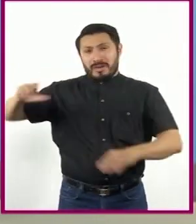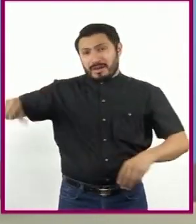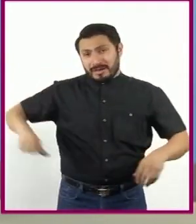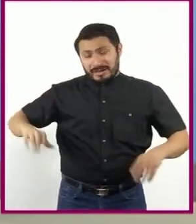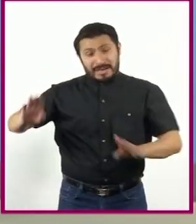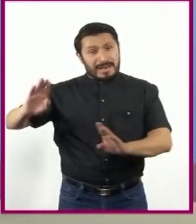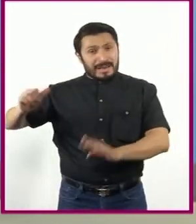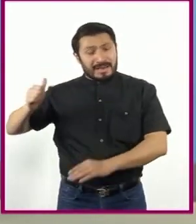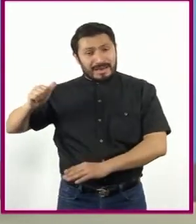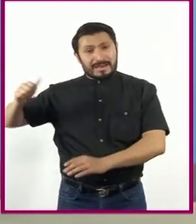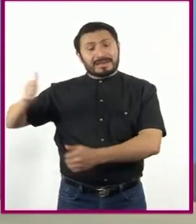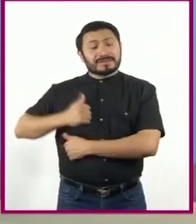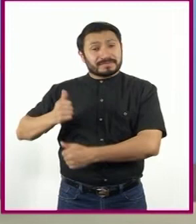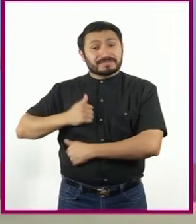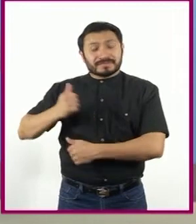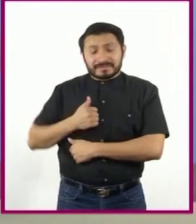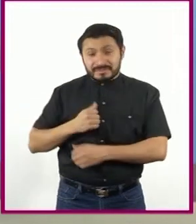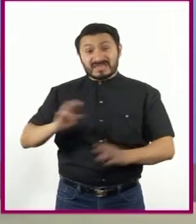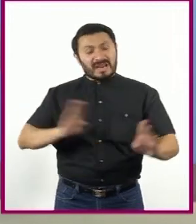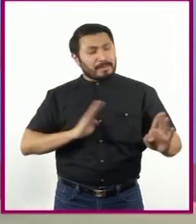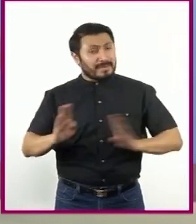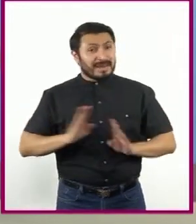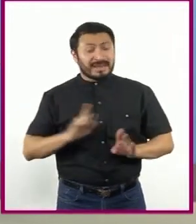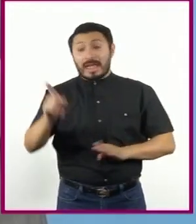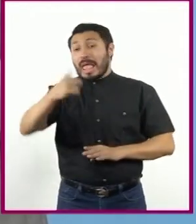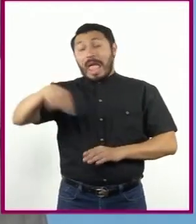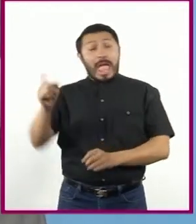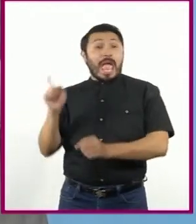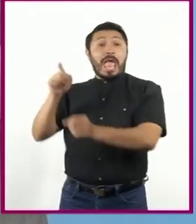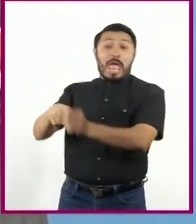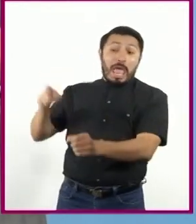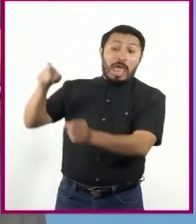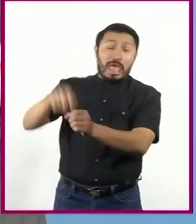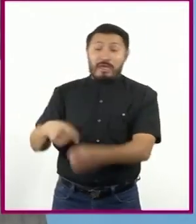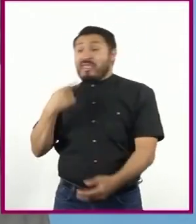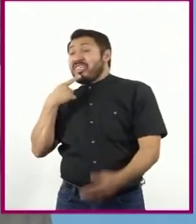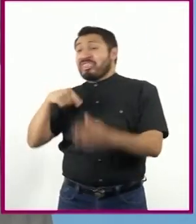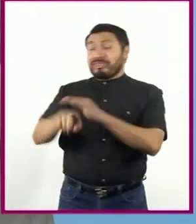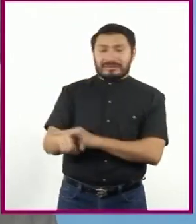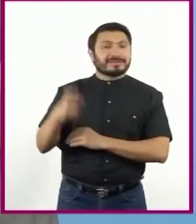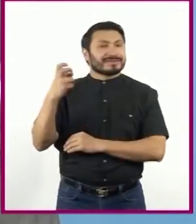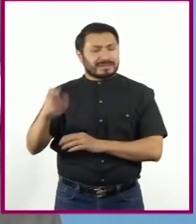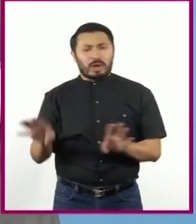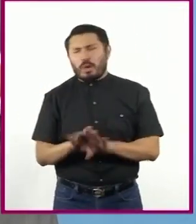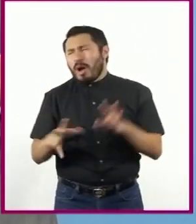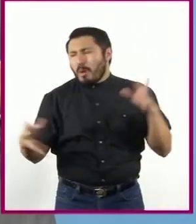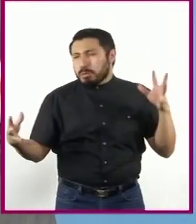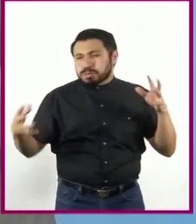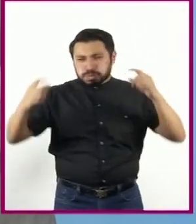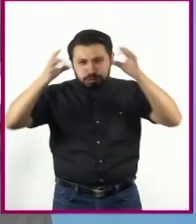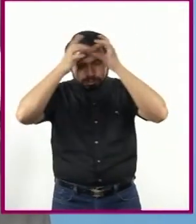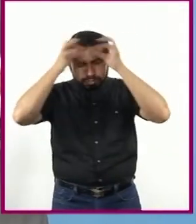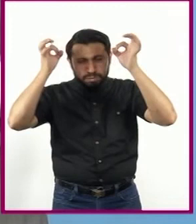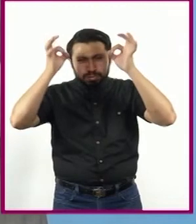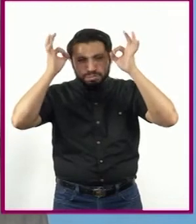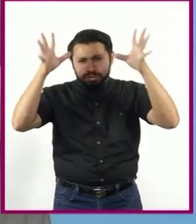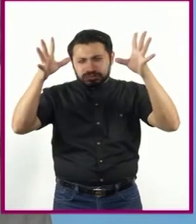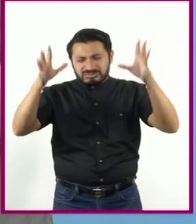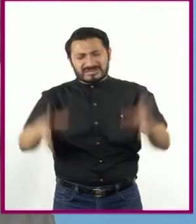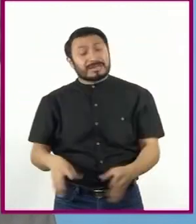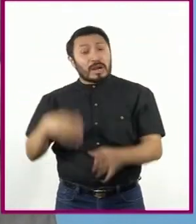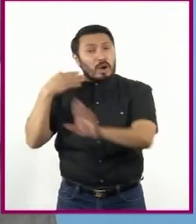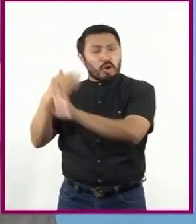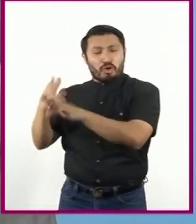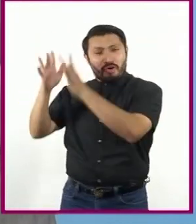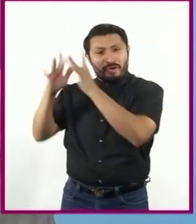civiles, acusadas de colaboracionistas. Fue una explosión de ira contra los franceses, pero también